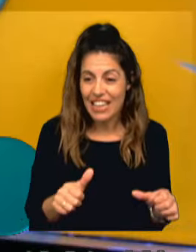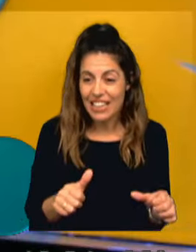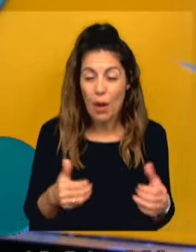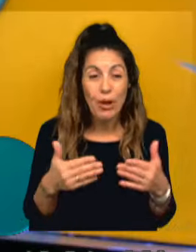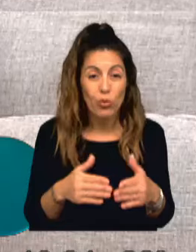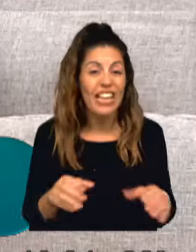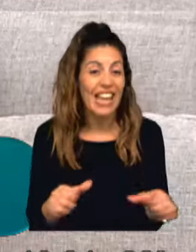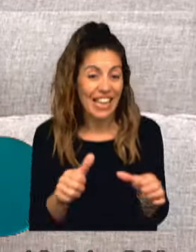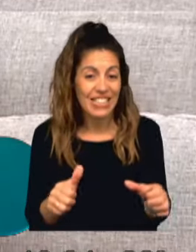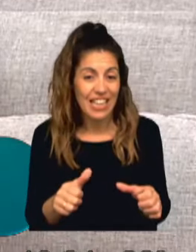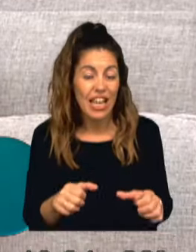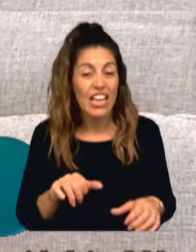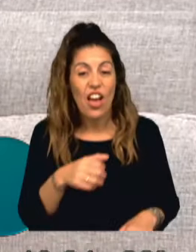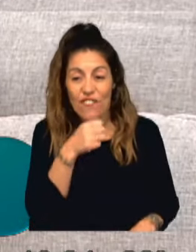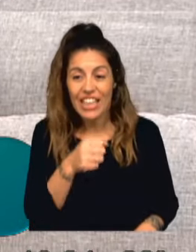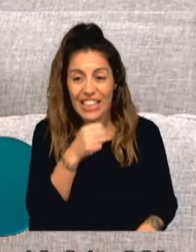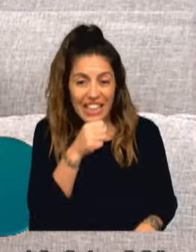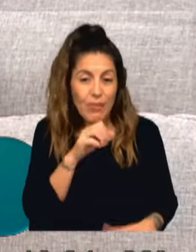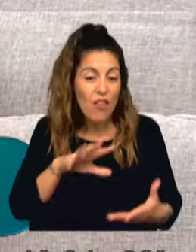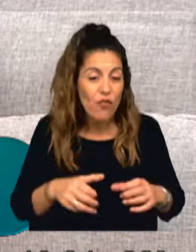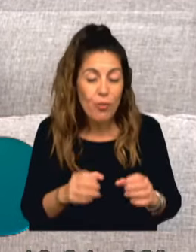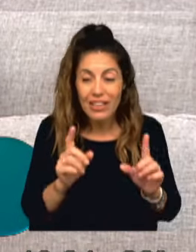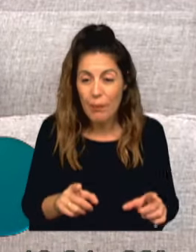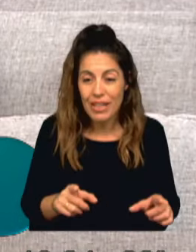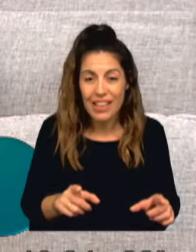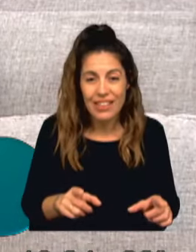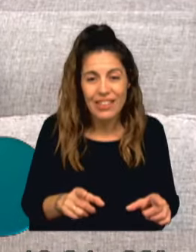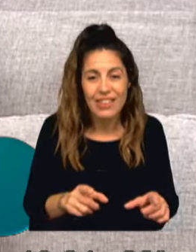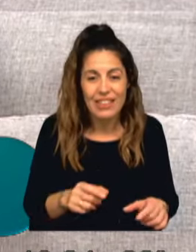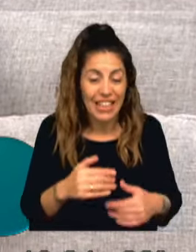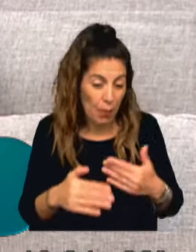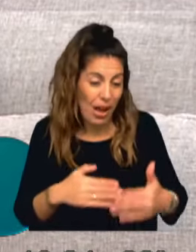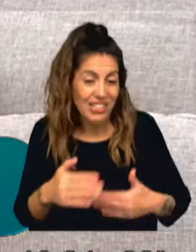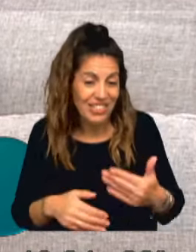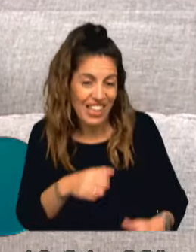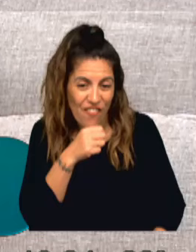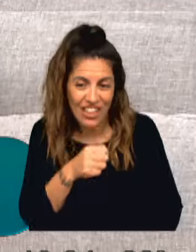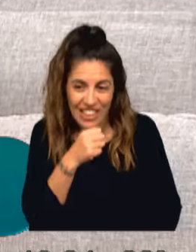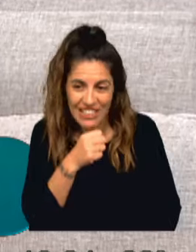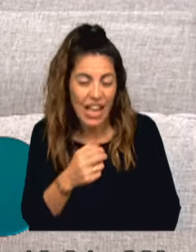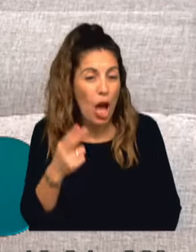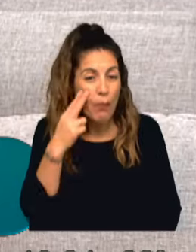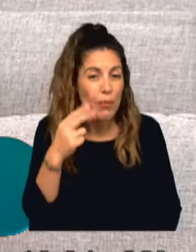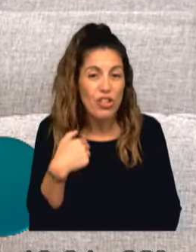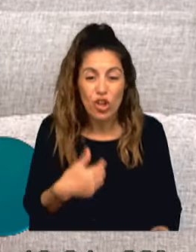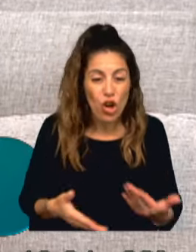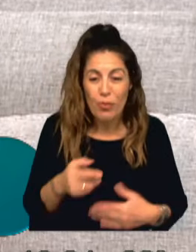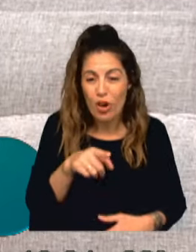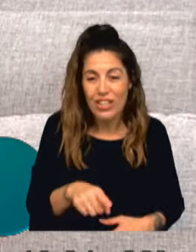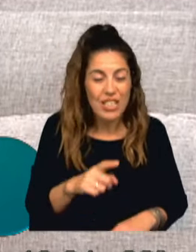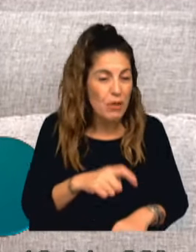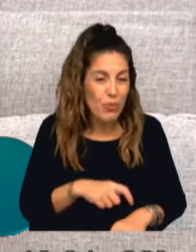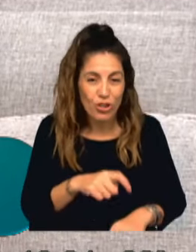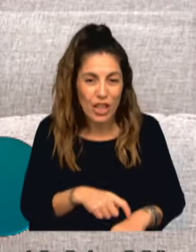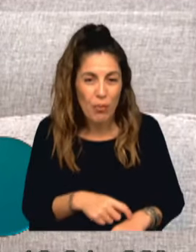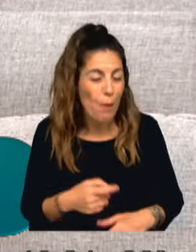está bien es la vejez ya se termina Pero hay maneras y maneras de pasarla y el problema es que nosotros no convivimos con ese mismo tiempo o